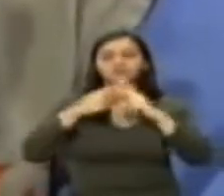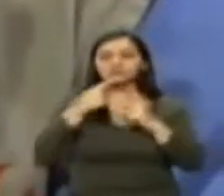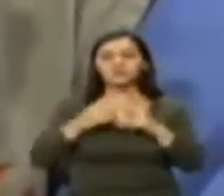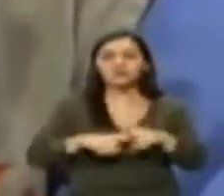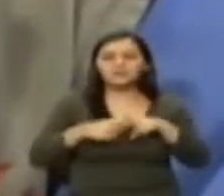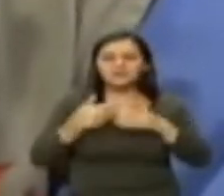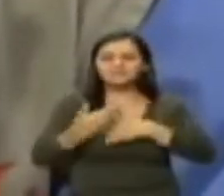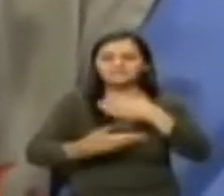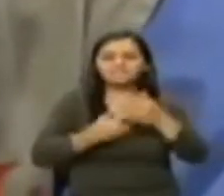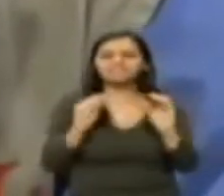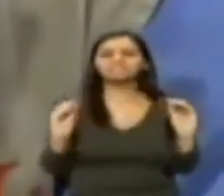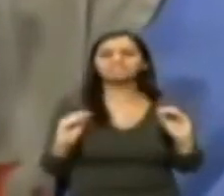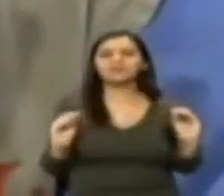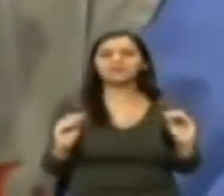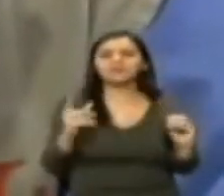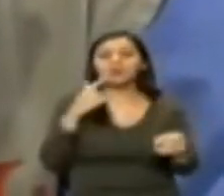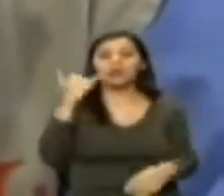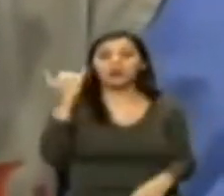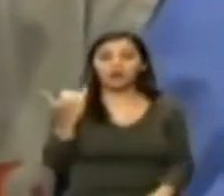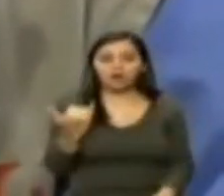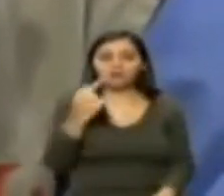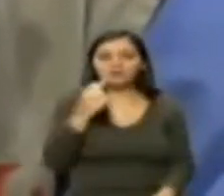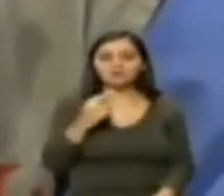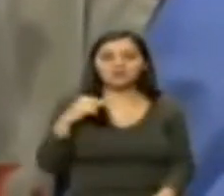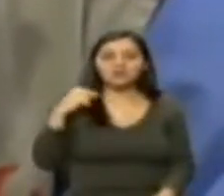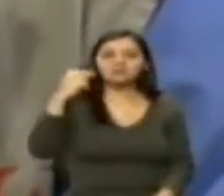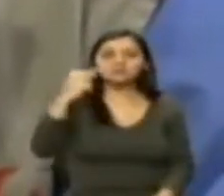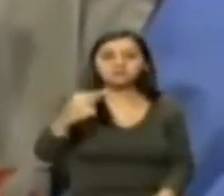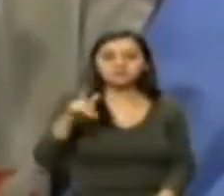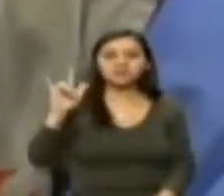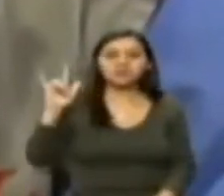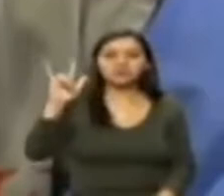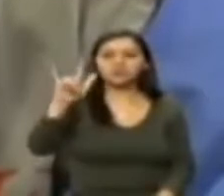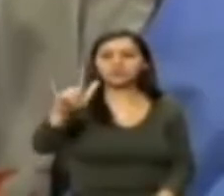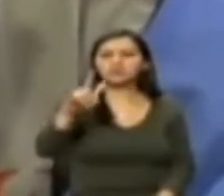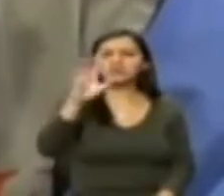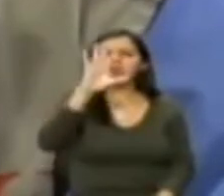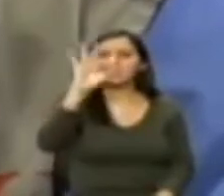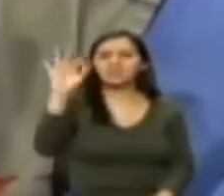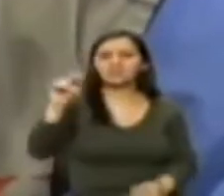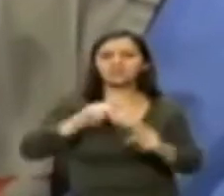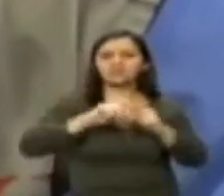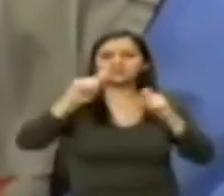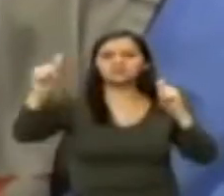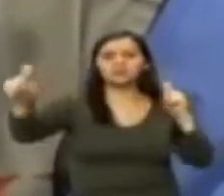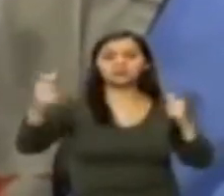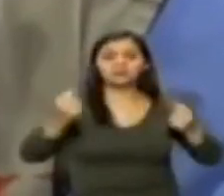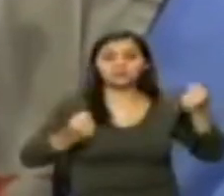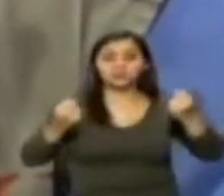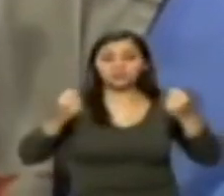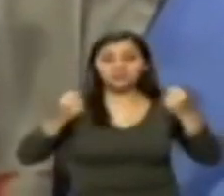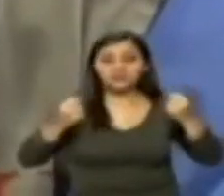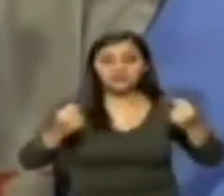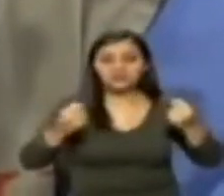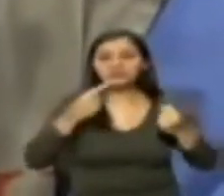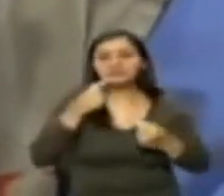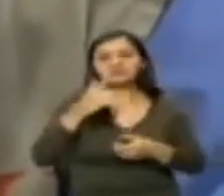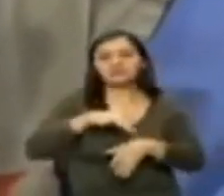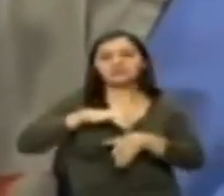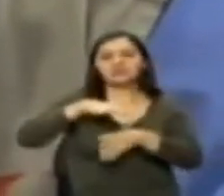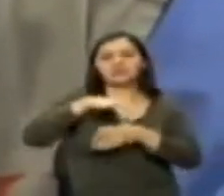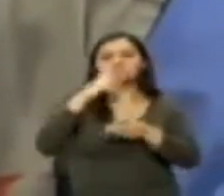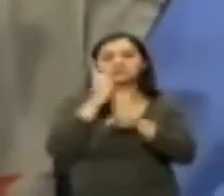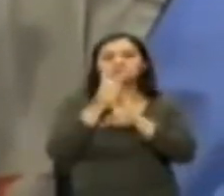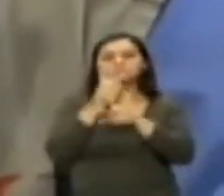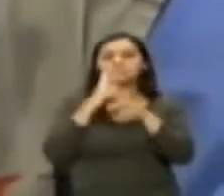están aterrizando y decolando desde ese aeropuerto en 500 metros que han señalado los pilotos, lo cual inclusive es un riesgo. La